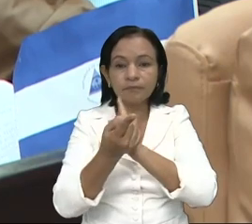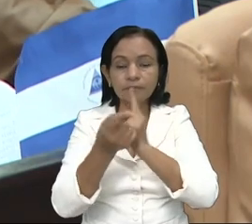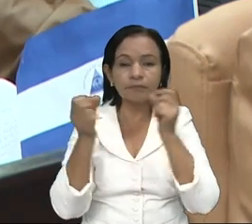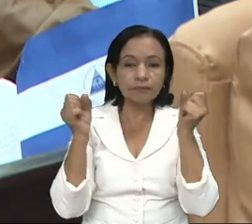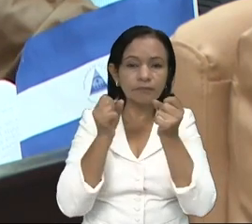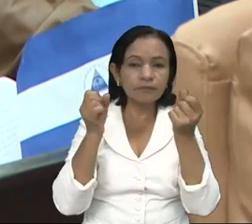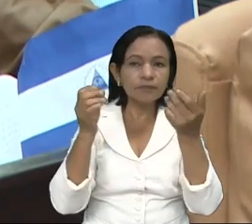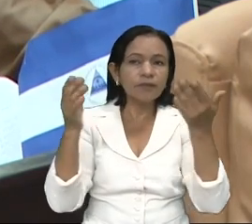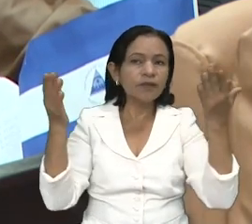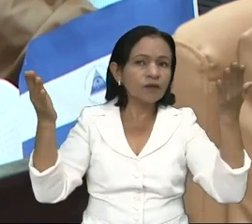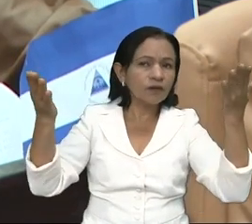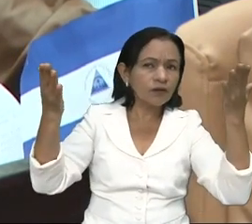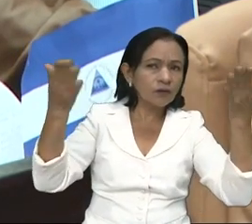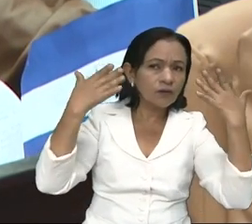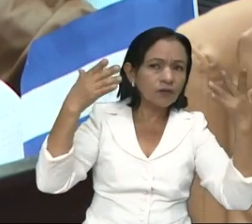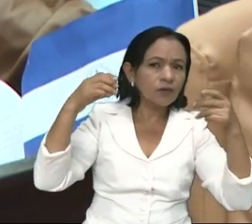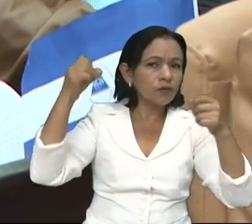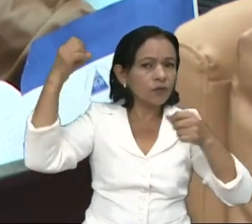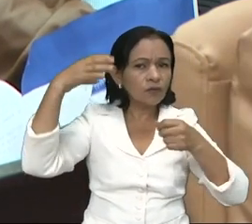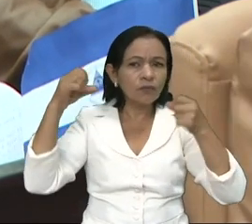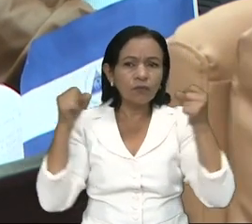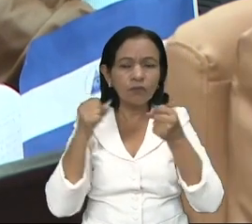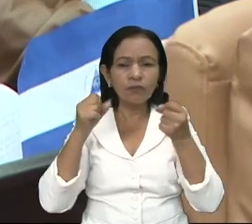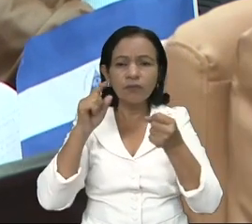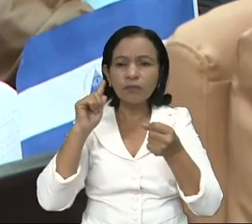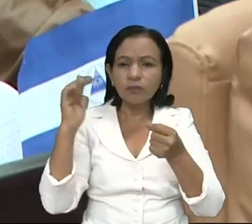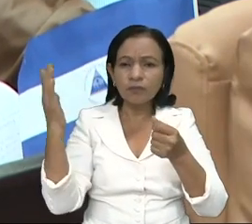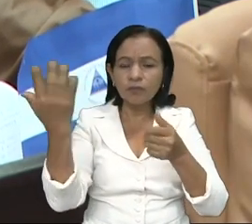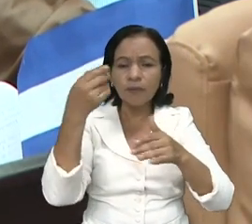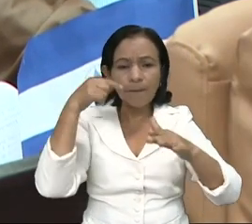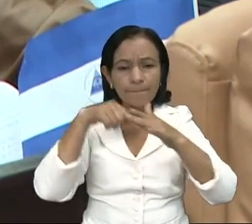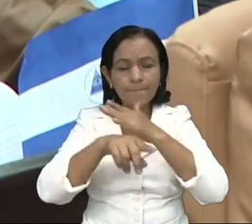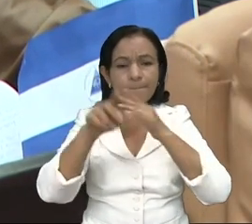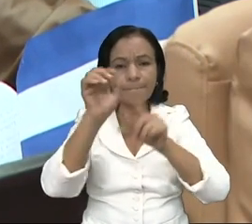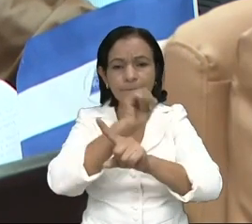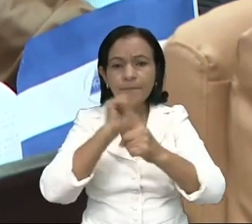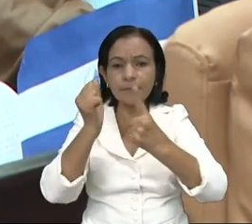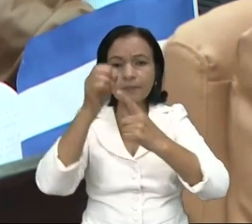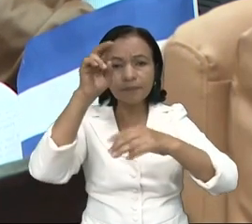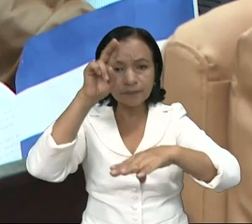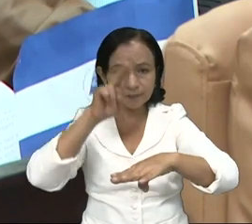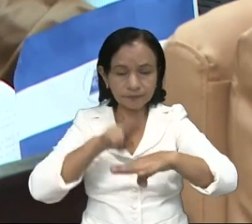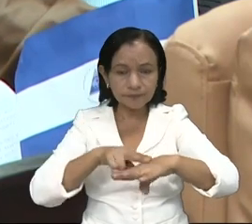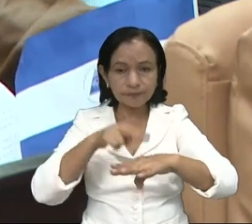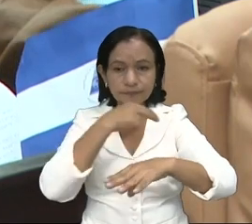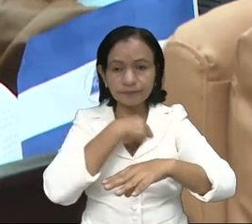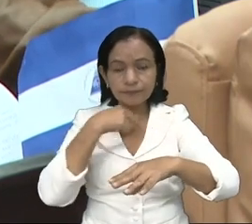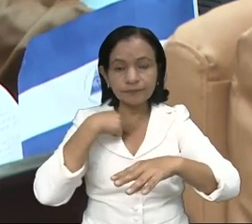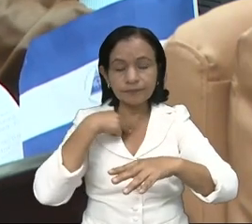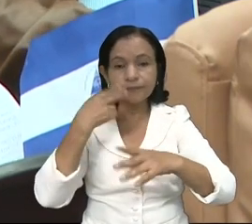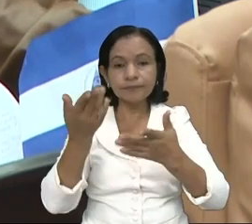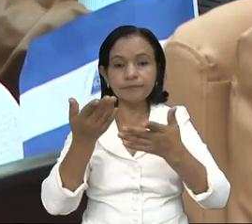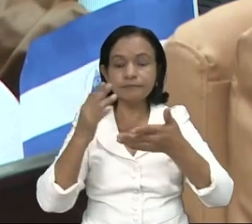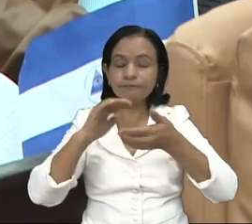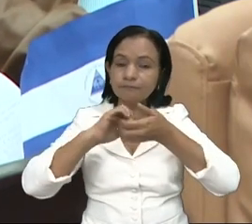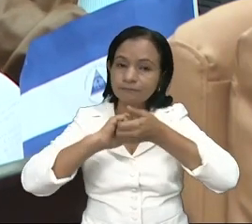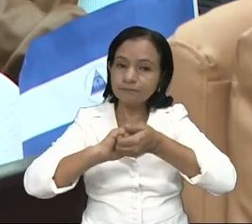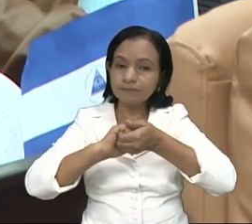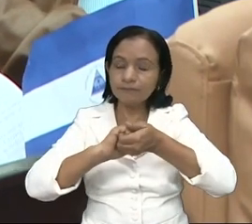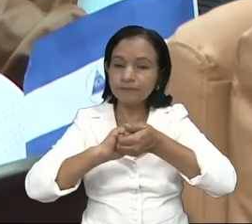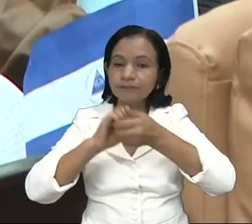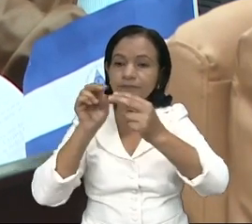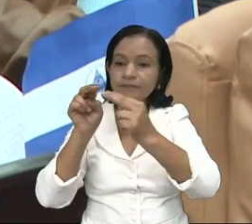climático. Toda acción tiene como meta convertir a la Asamblea Nacional en parlamento amigable con